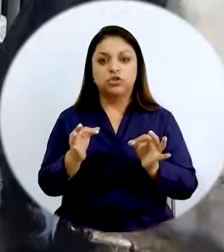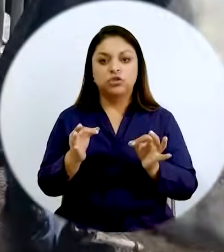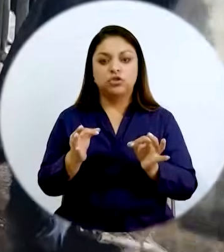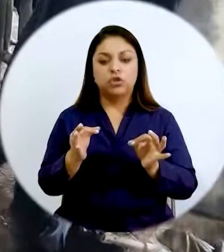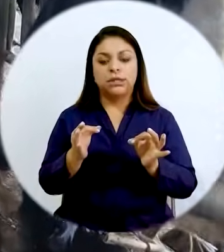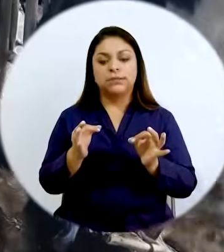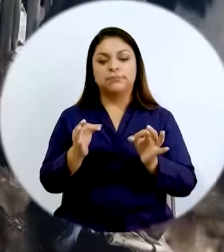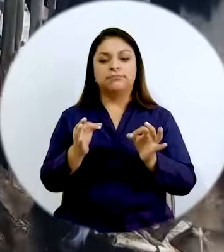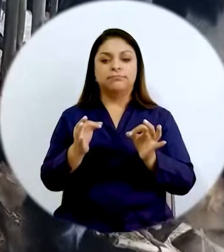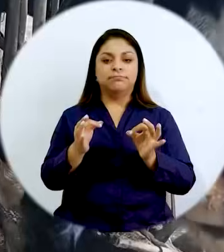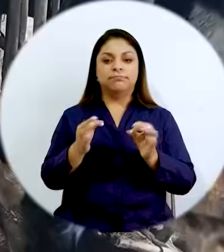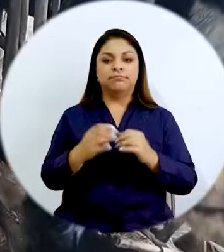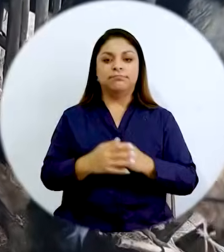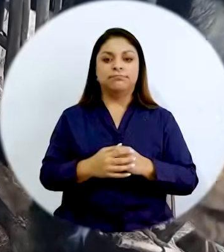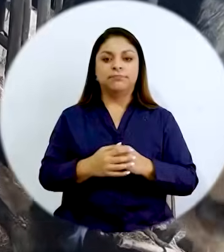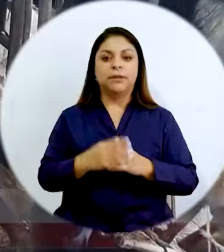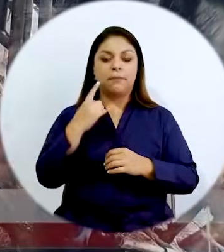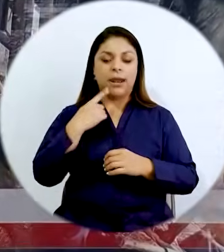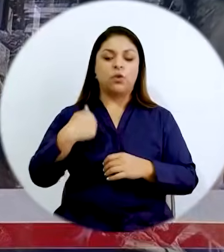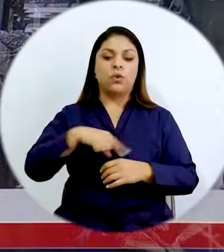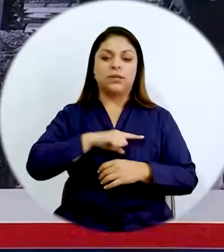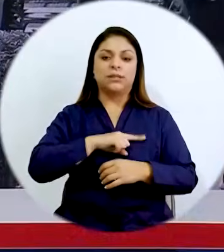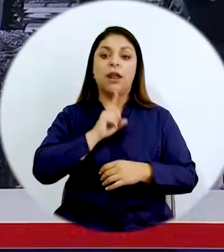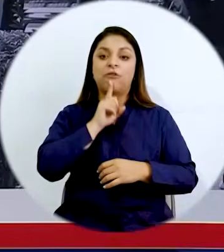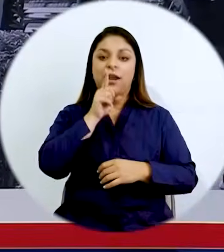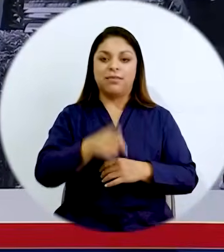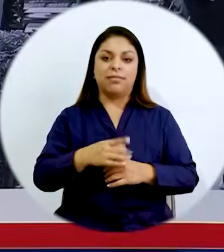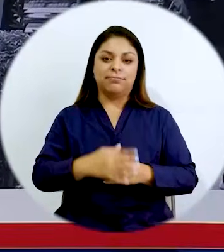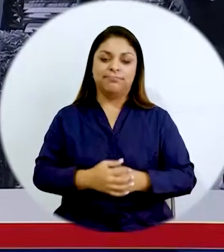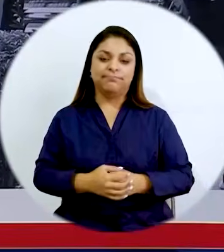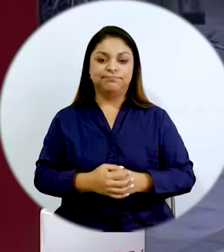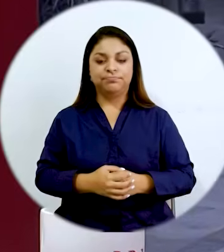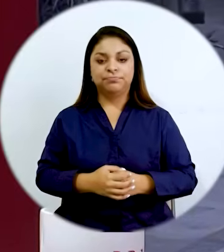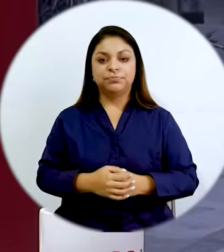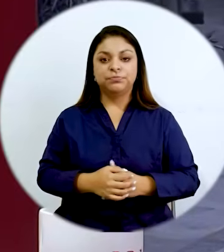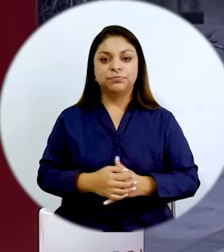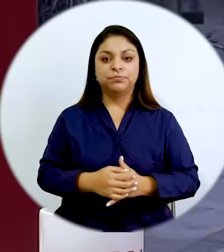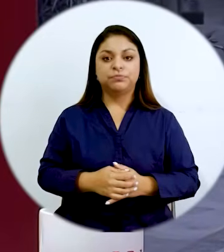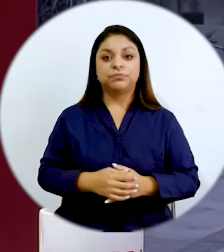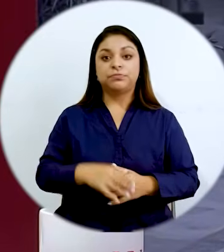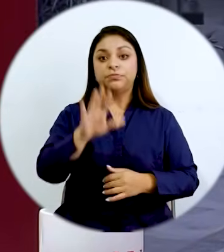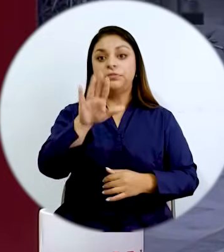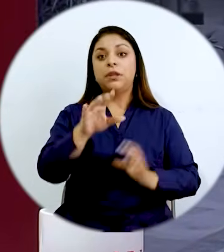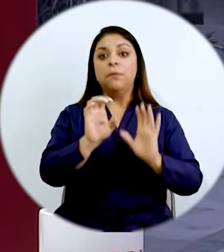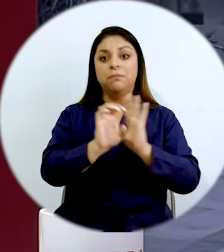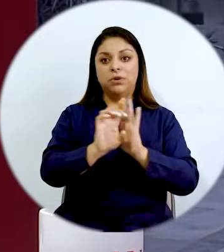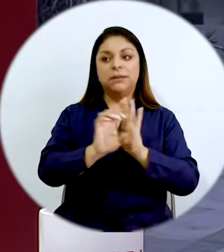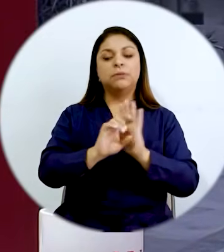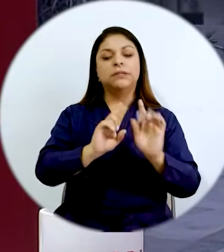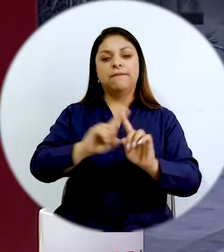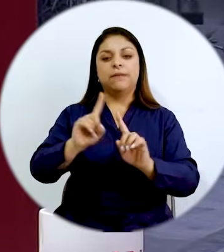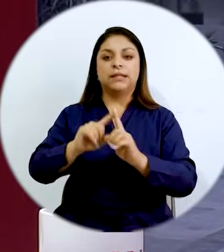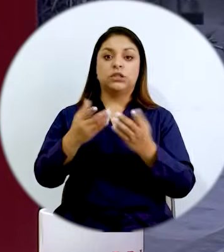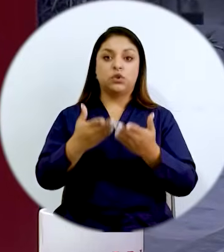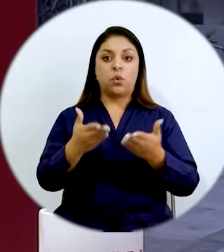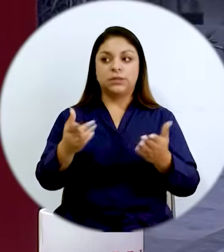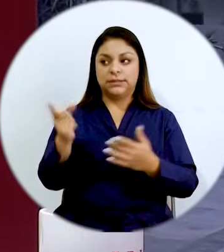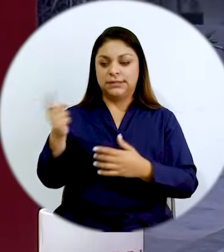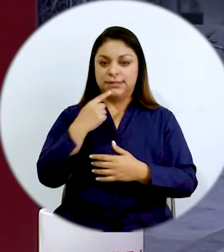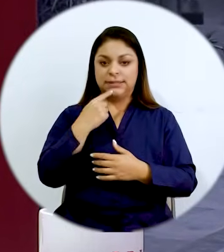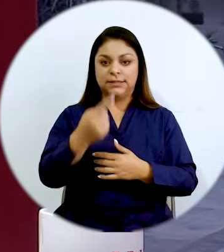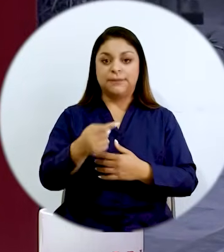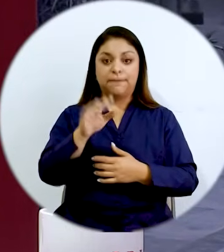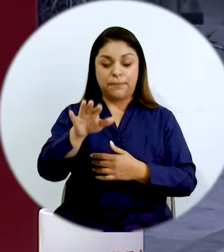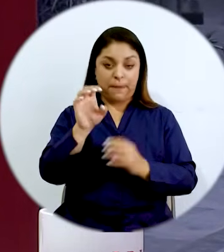siempre en nuestro techo, ¿verdad? O dentro de nuestra realidad. Sí, ahora, digamos, varias cosas que mencionaba